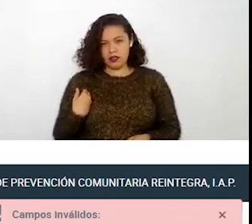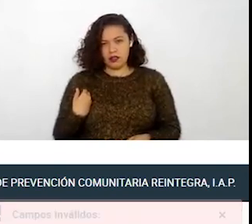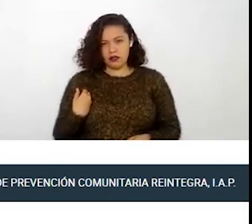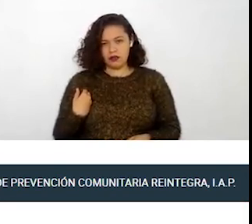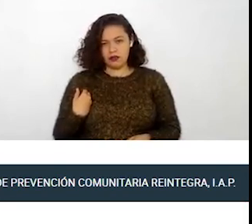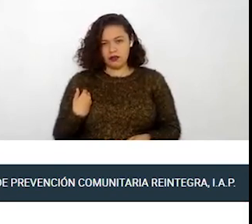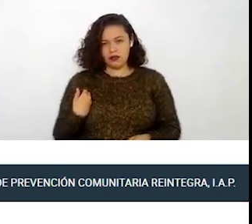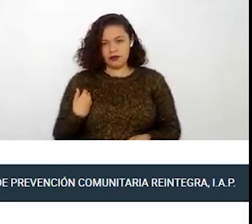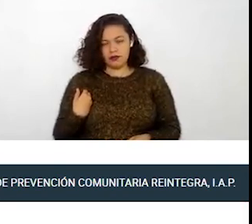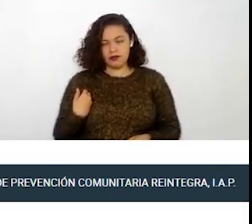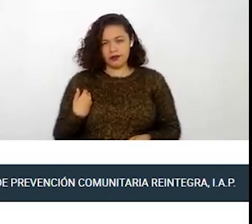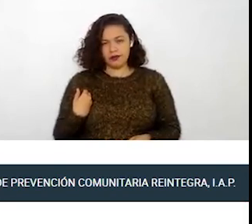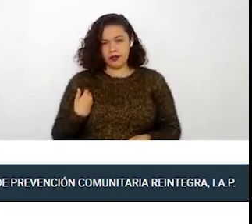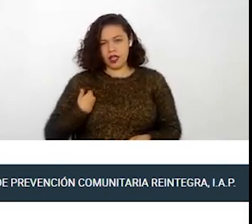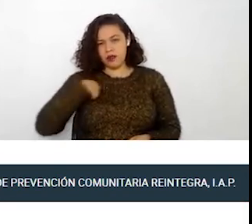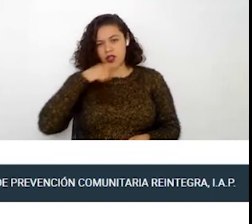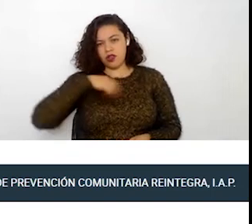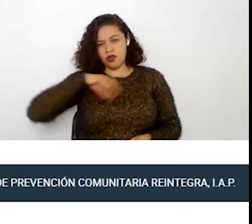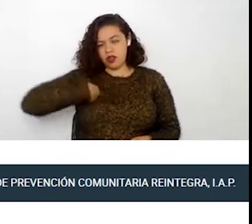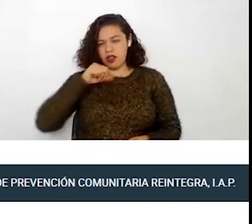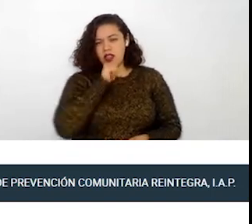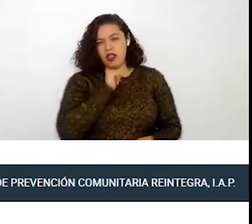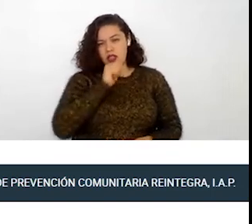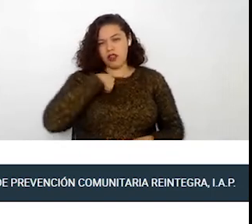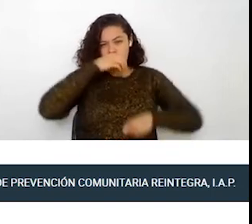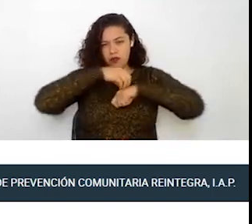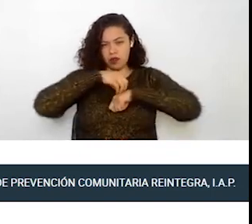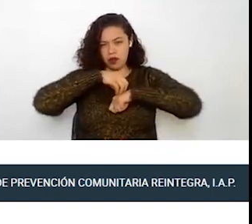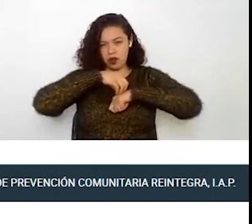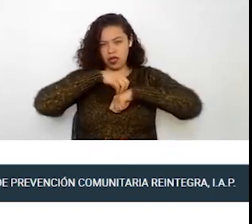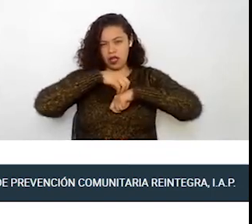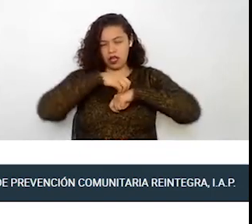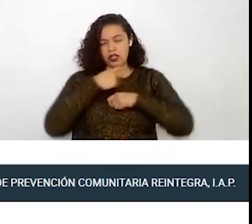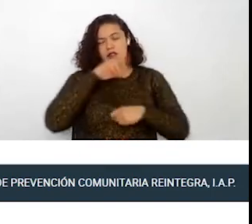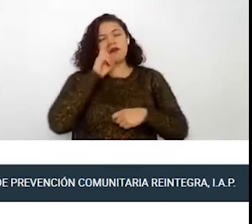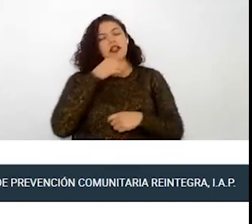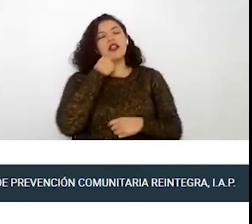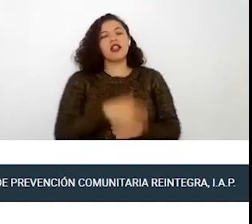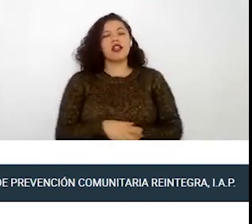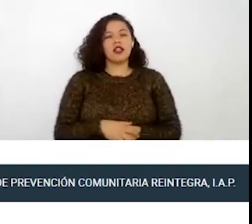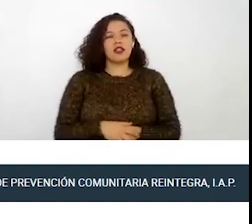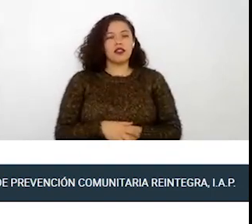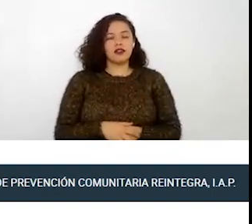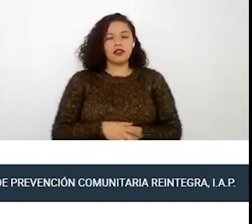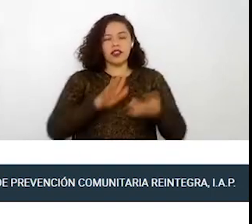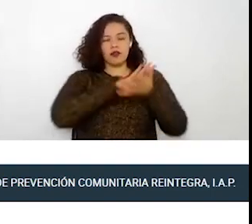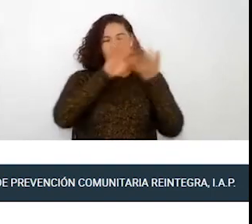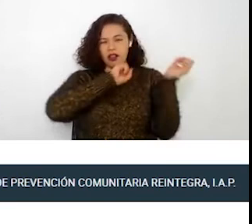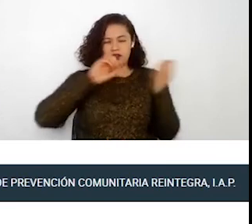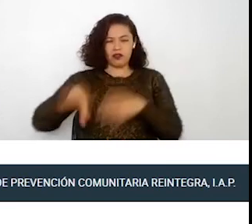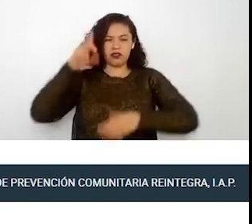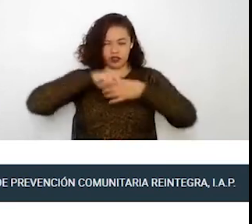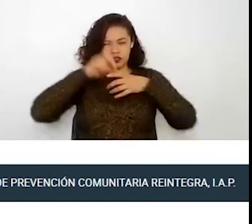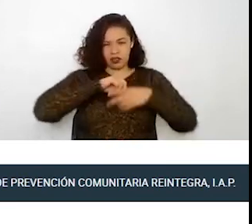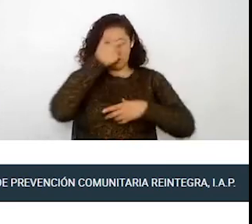Nada bueno aquí dije que iba a obtener si quiero ver déjeme descartar este tengo ya donativos en